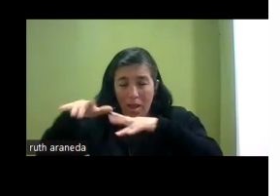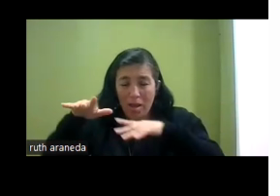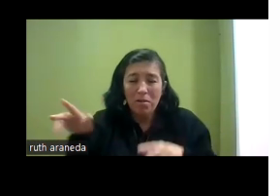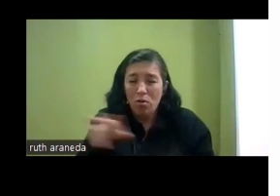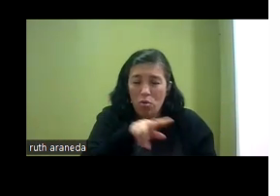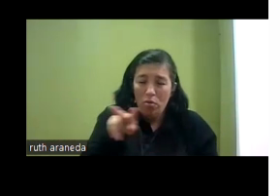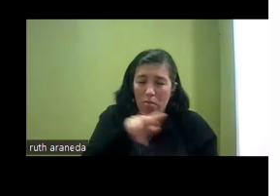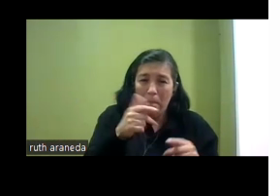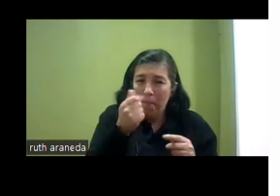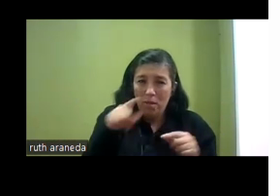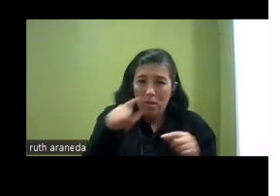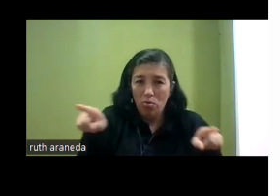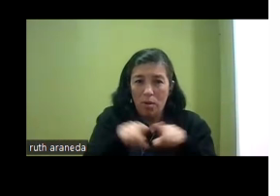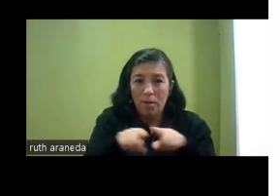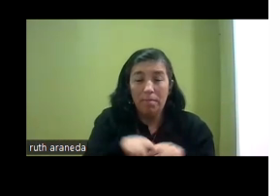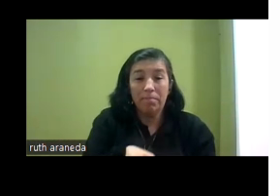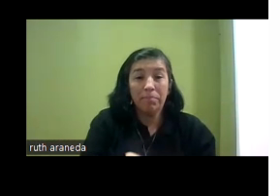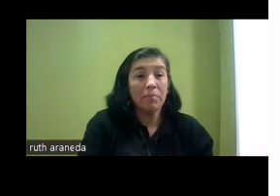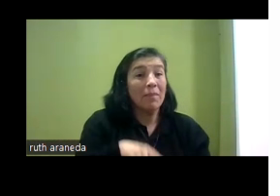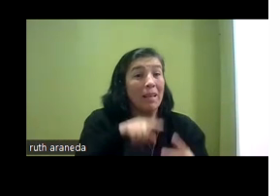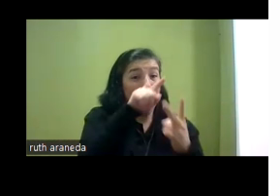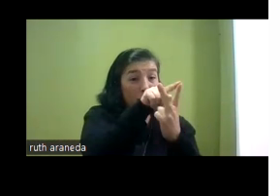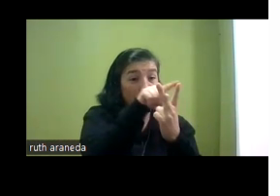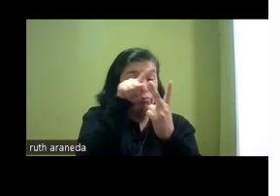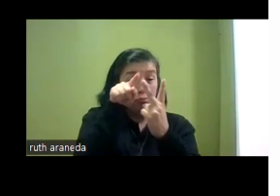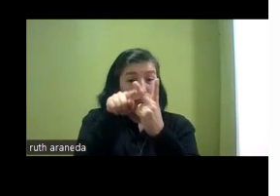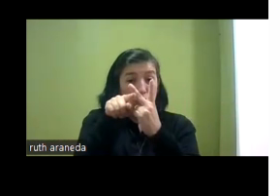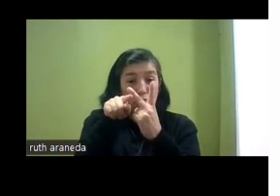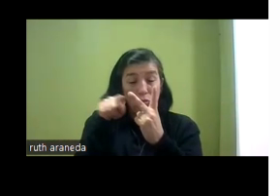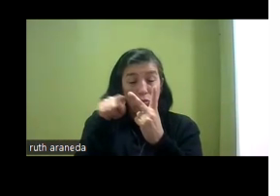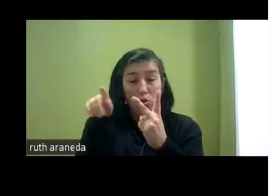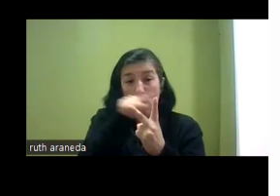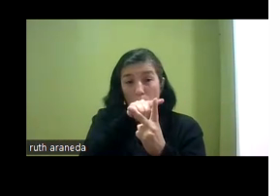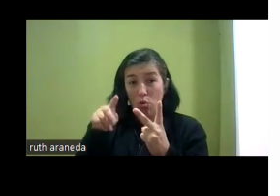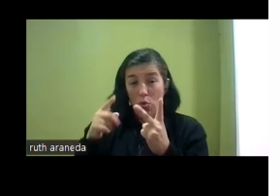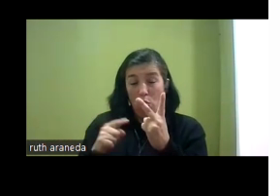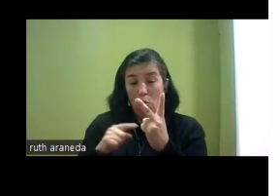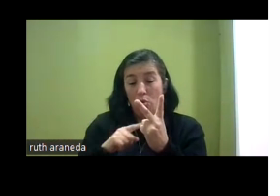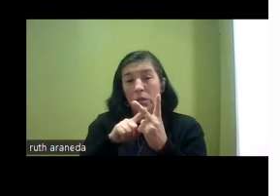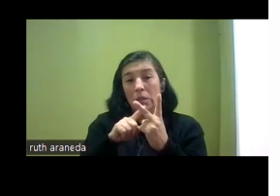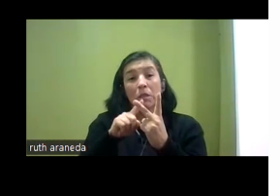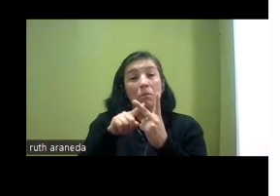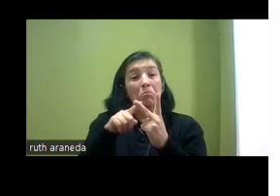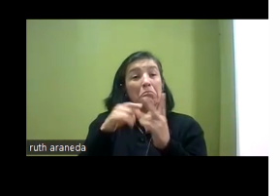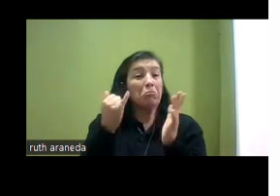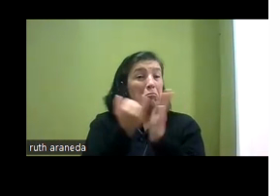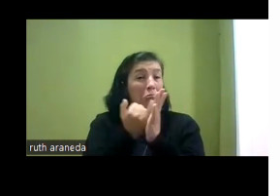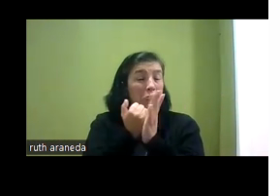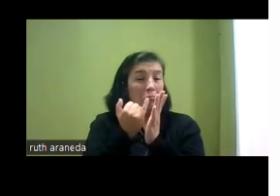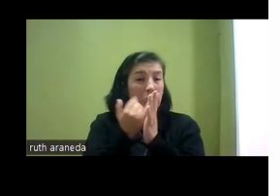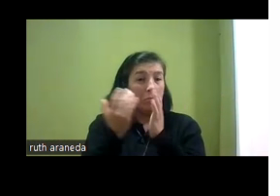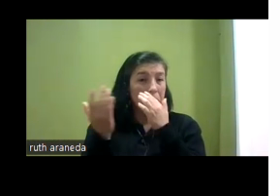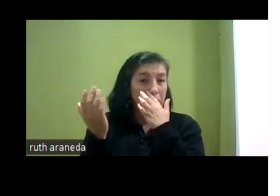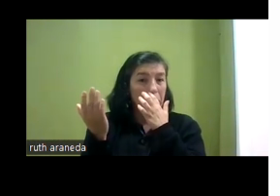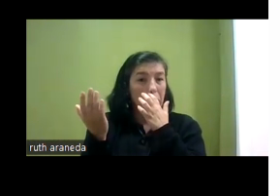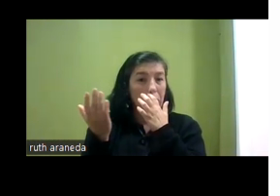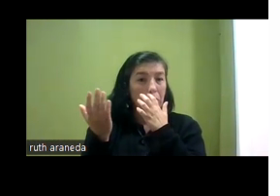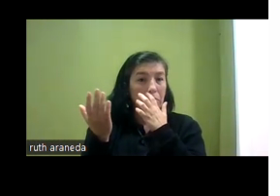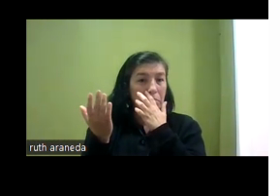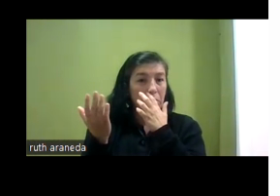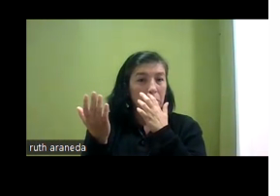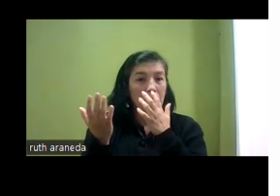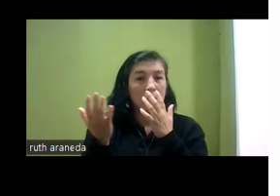Esta situación de dos parcialidades que se identifican a sí mismas